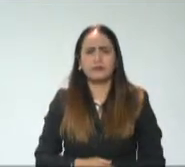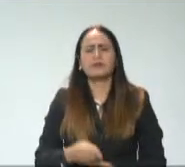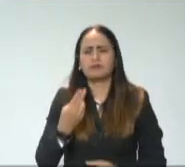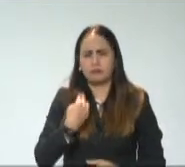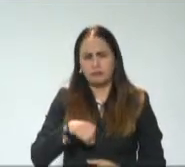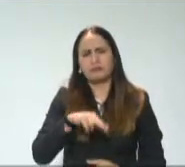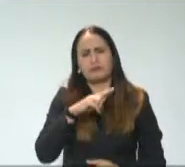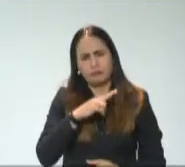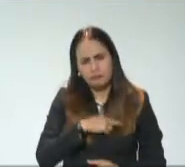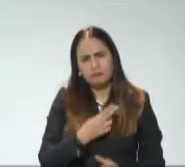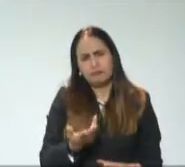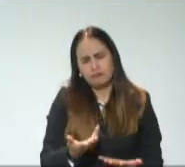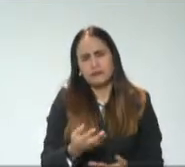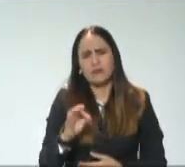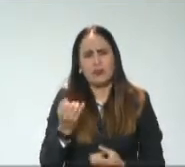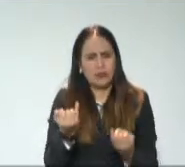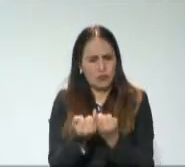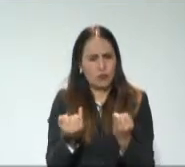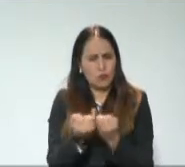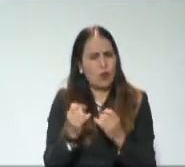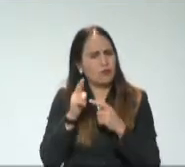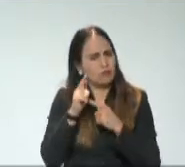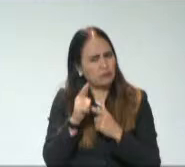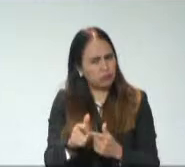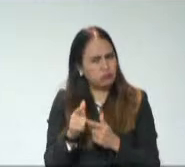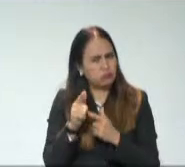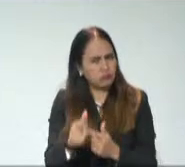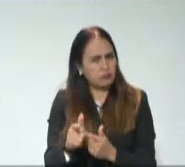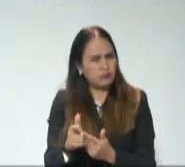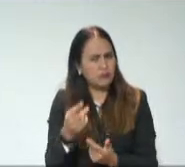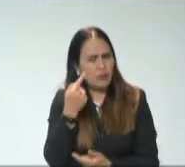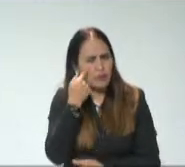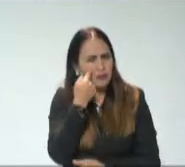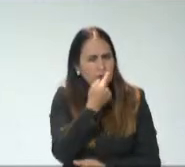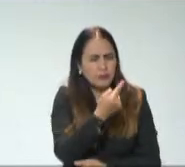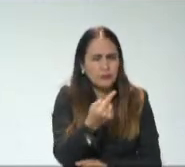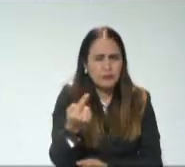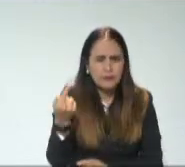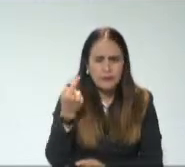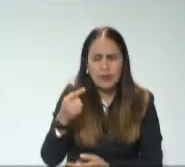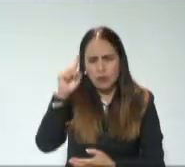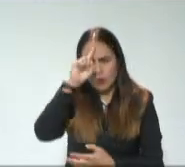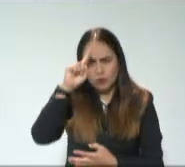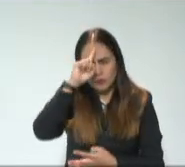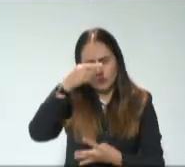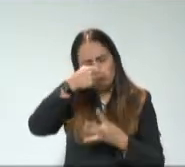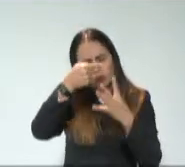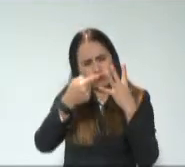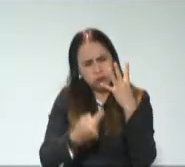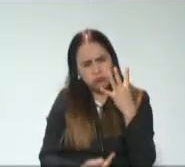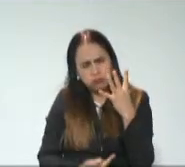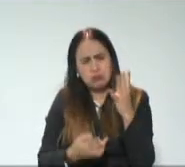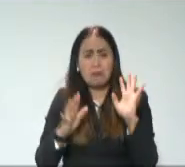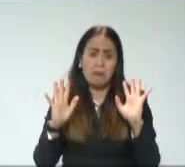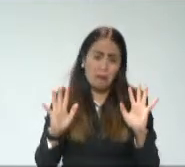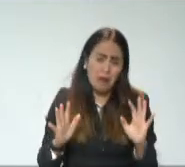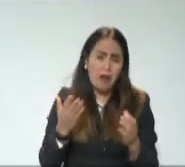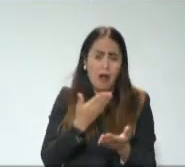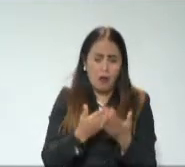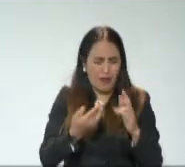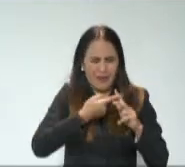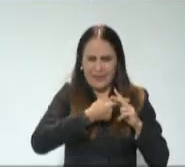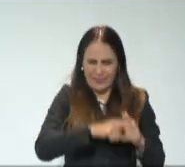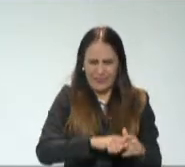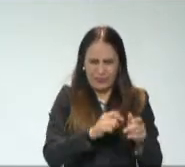creo que seguimos todavía viendo que que estas estas medidas que normalmente bueno que se han difundido desde el